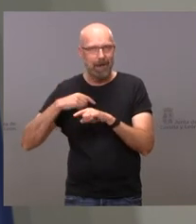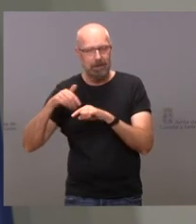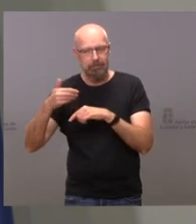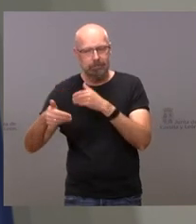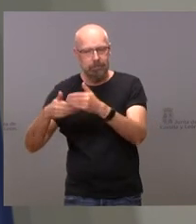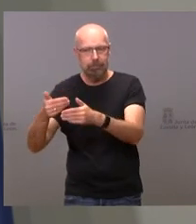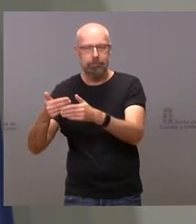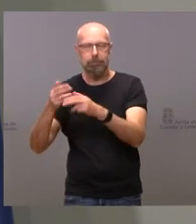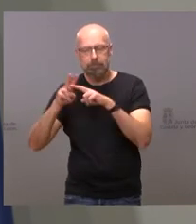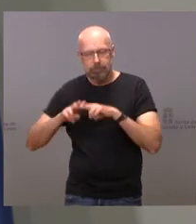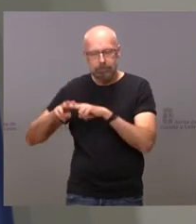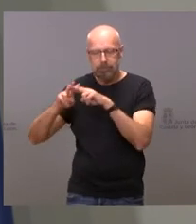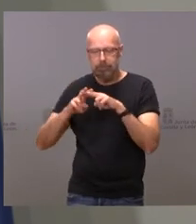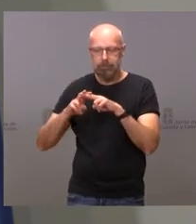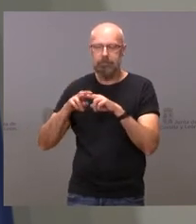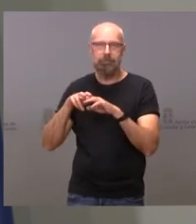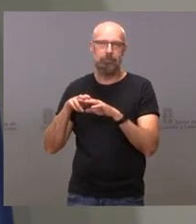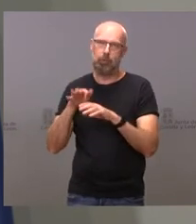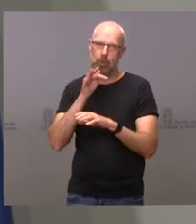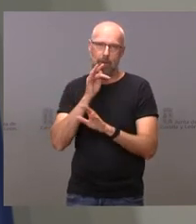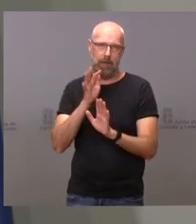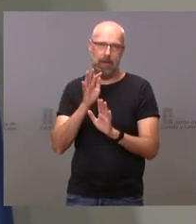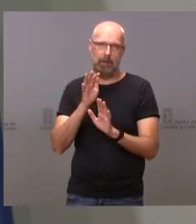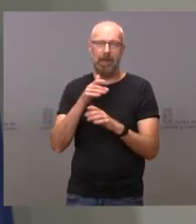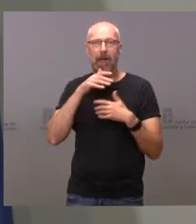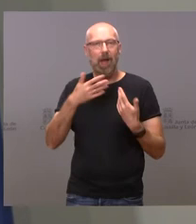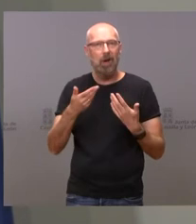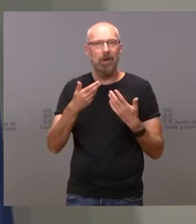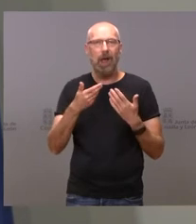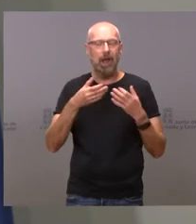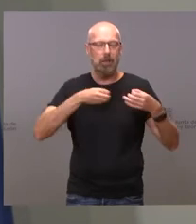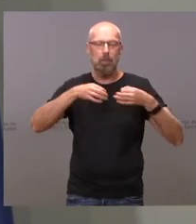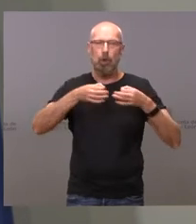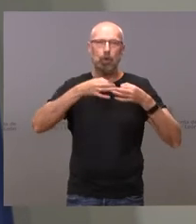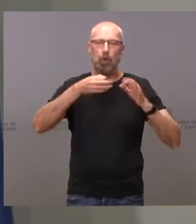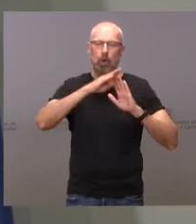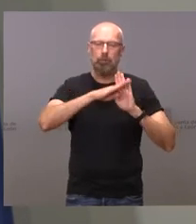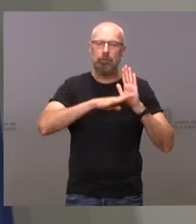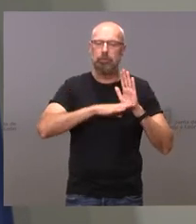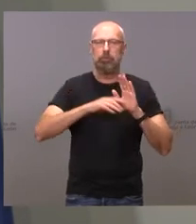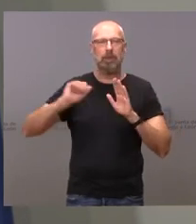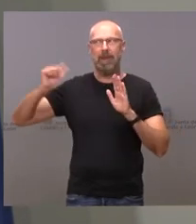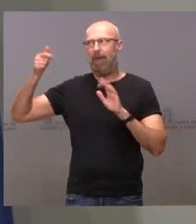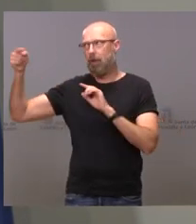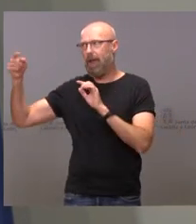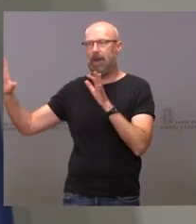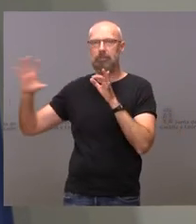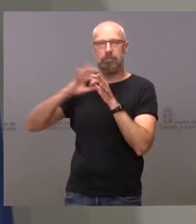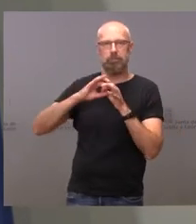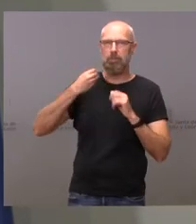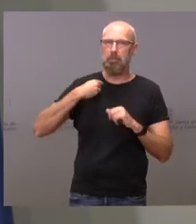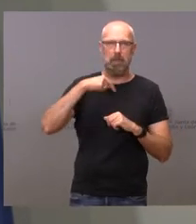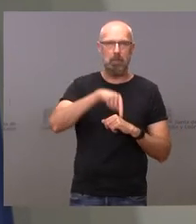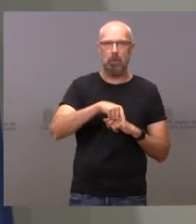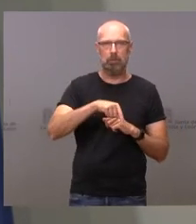principio es mantener los protocolos. Son protocolos que están a nivel nacional y que en este momento pensamos que es prudente que sigan